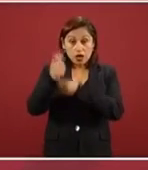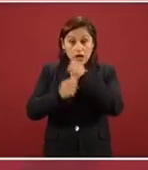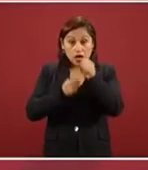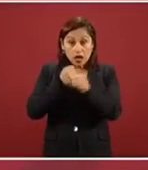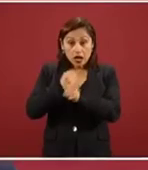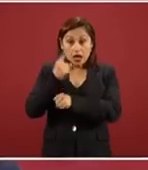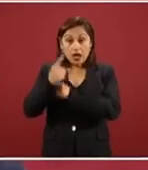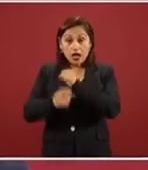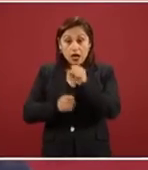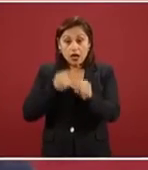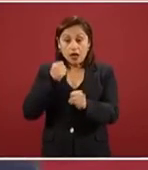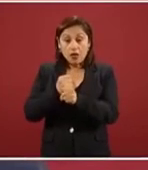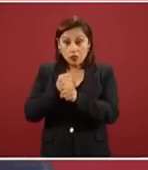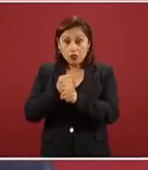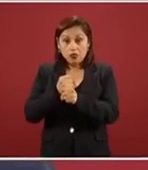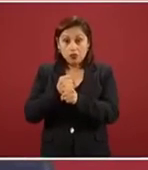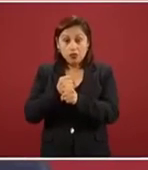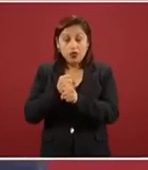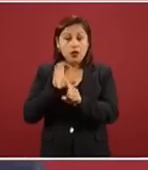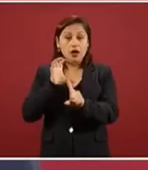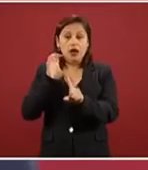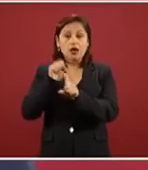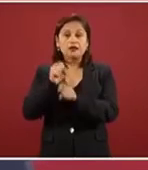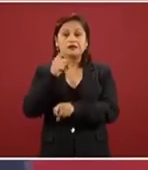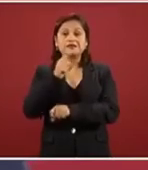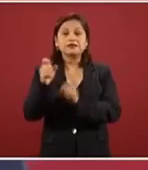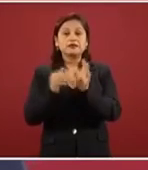1,000, no llega a 100 millones.